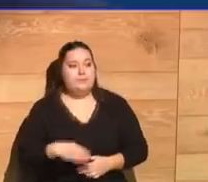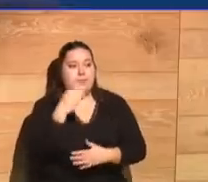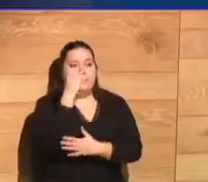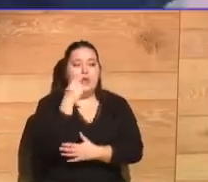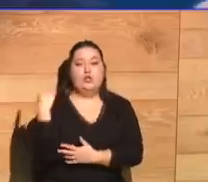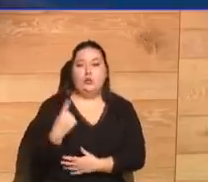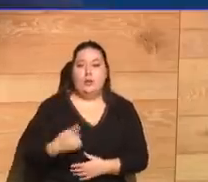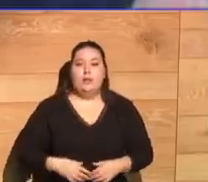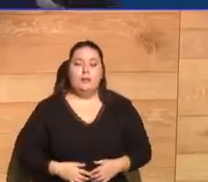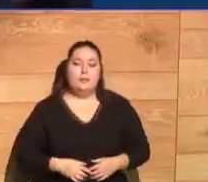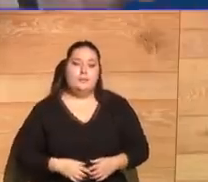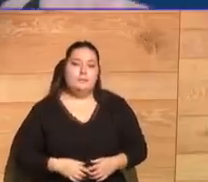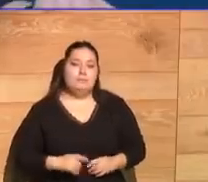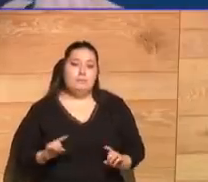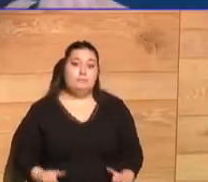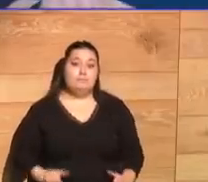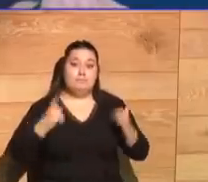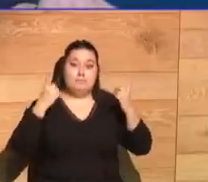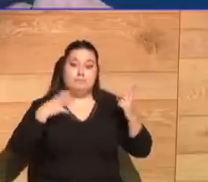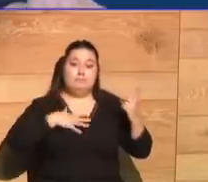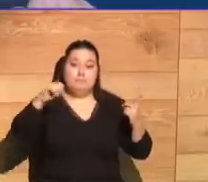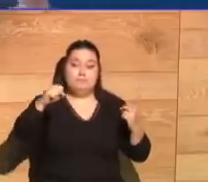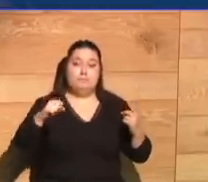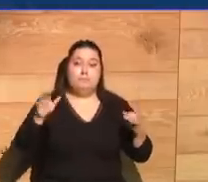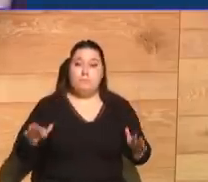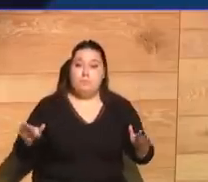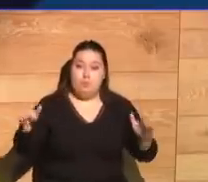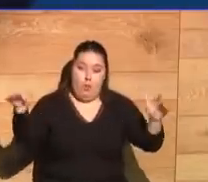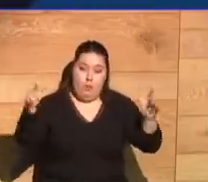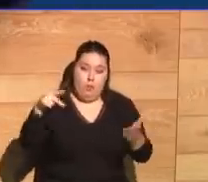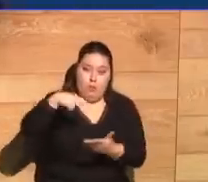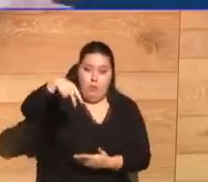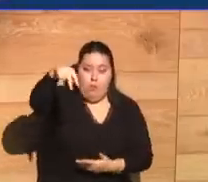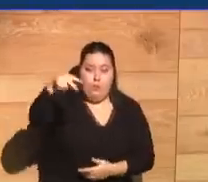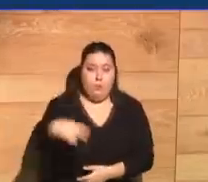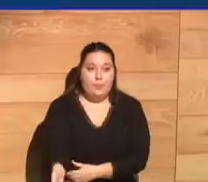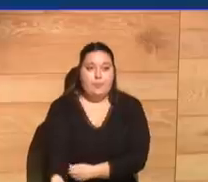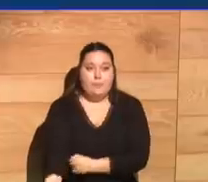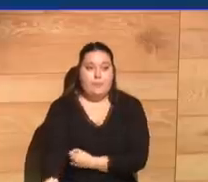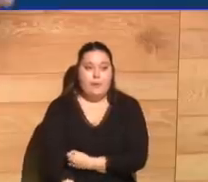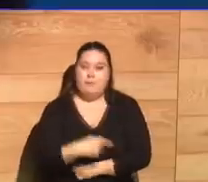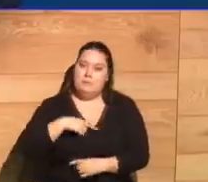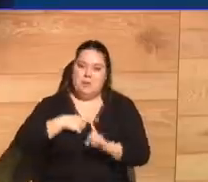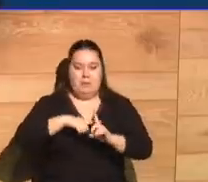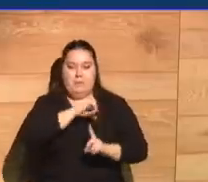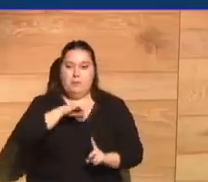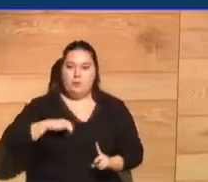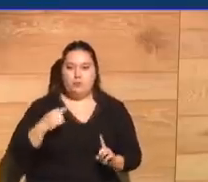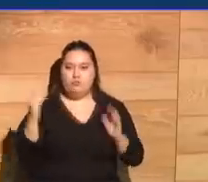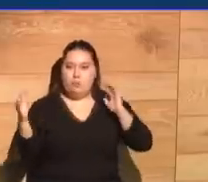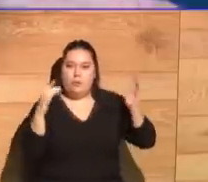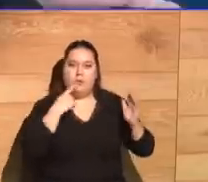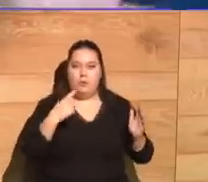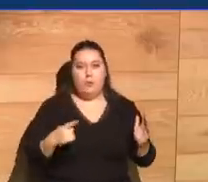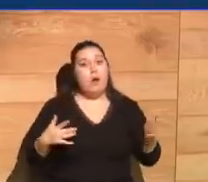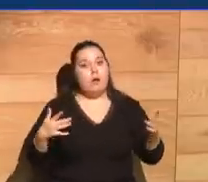Soledad, perdón, cuando por primera vez vemos a Superman volar, a mí a nivel personal es como uno de los momentos en los que